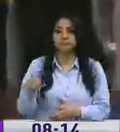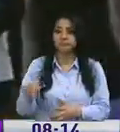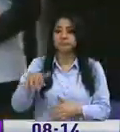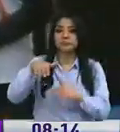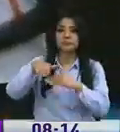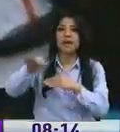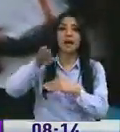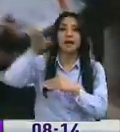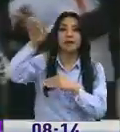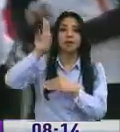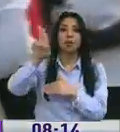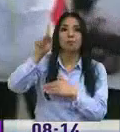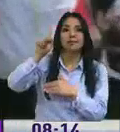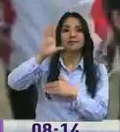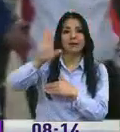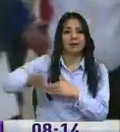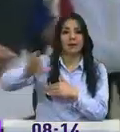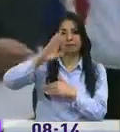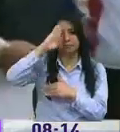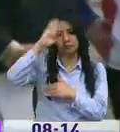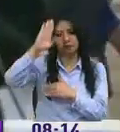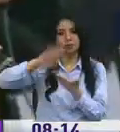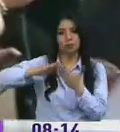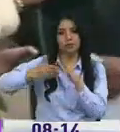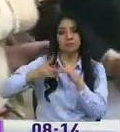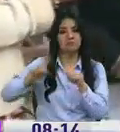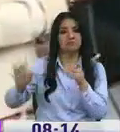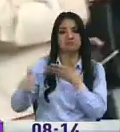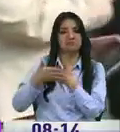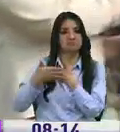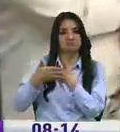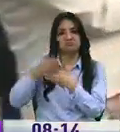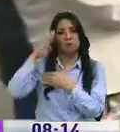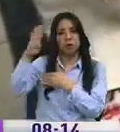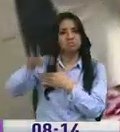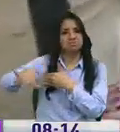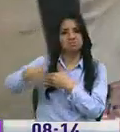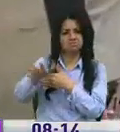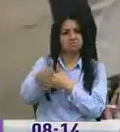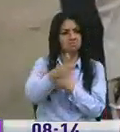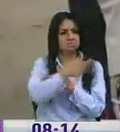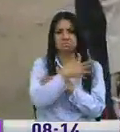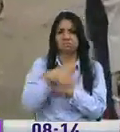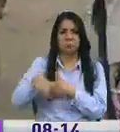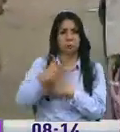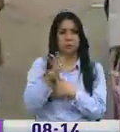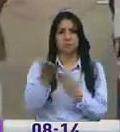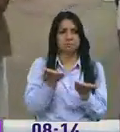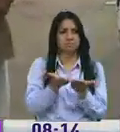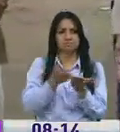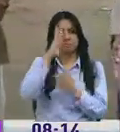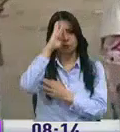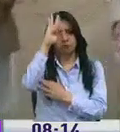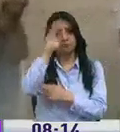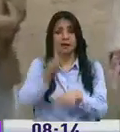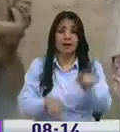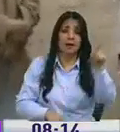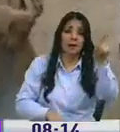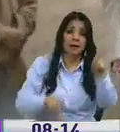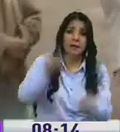la parte de arriba pero permanece totalmente cerrado no hay servicio de policía de aquí de vez en cuando